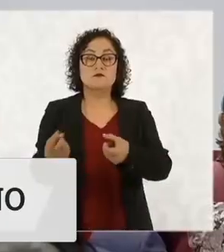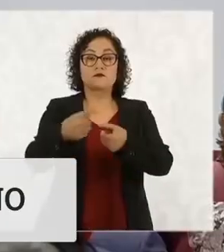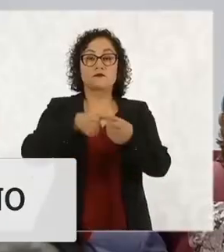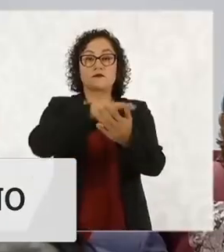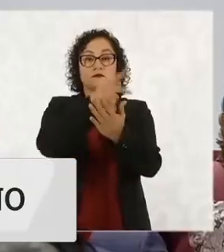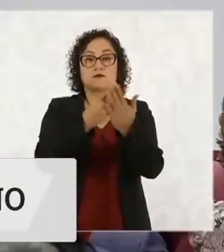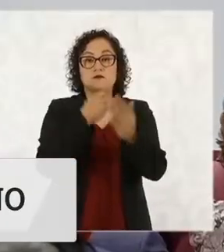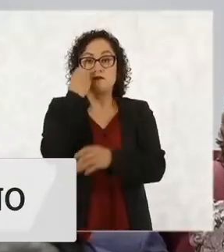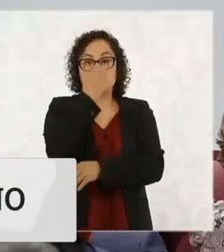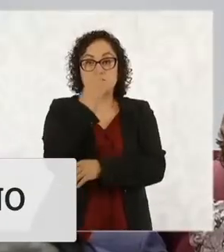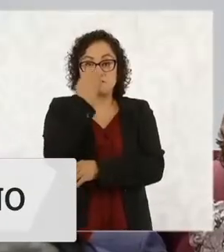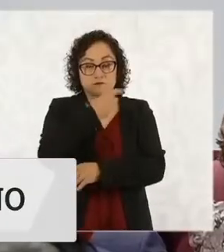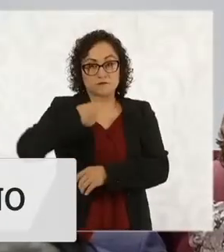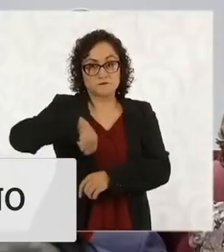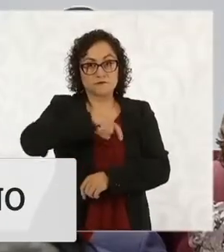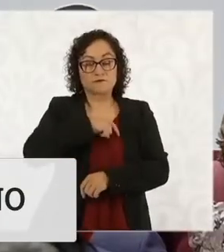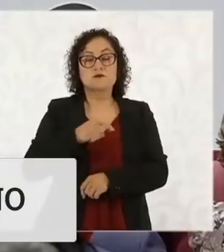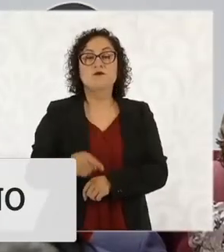Nuestra.